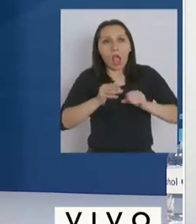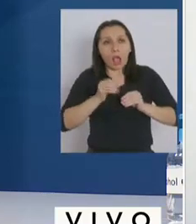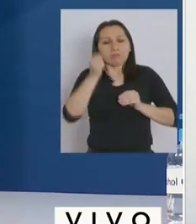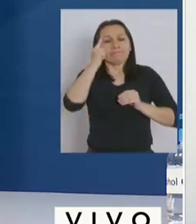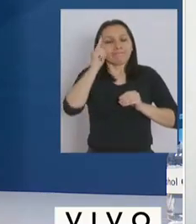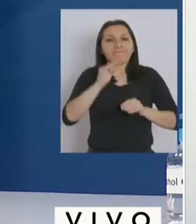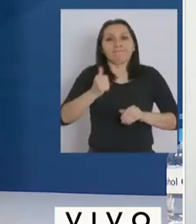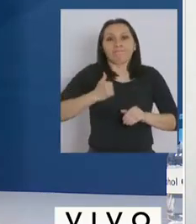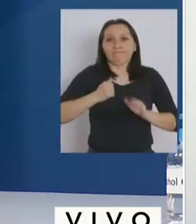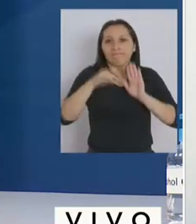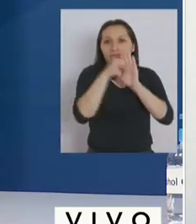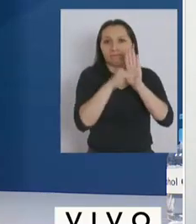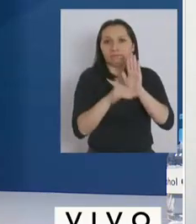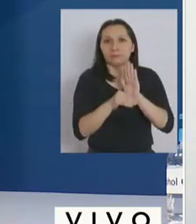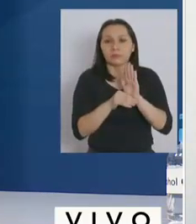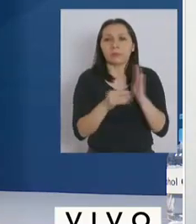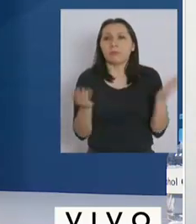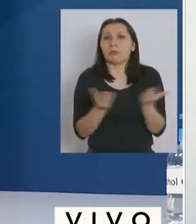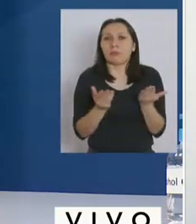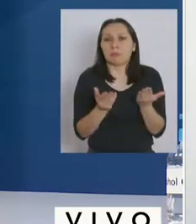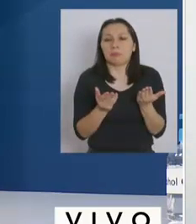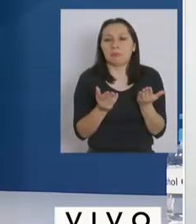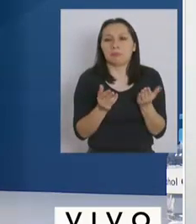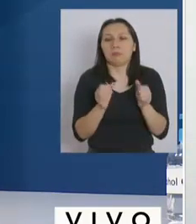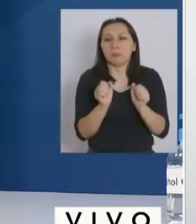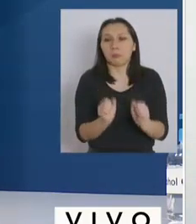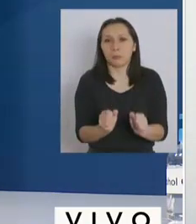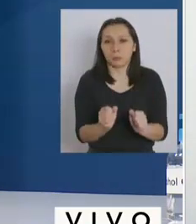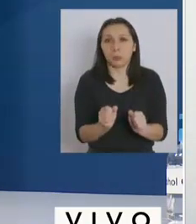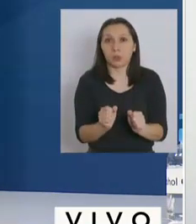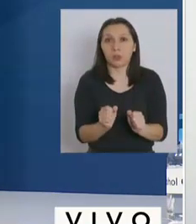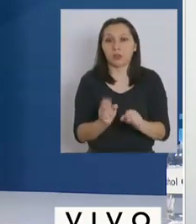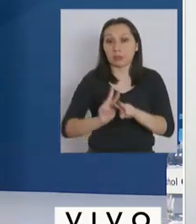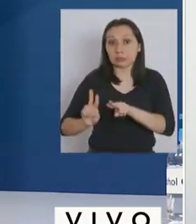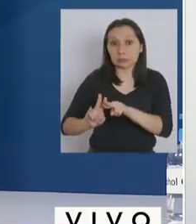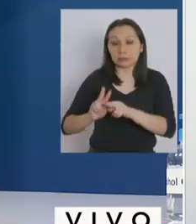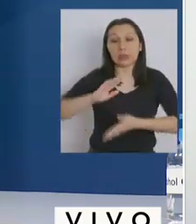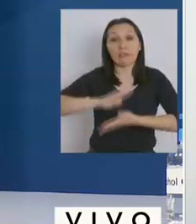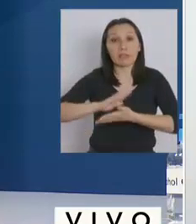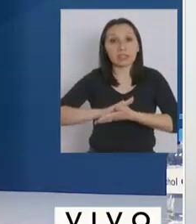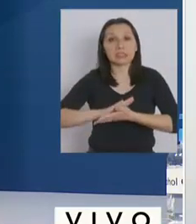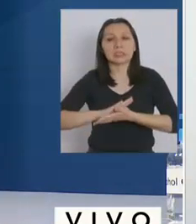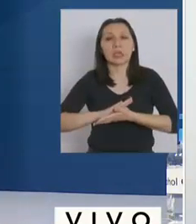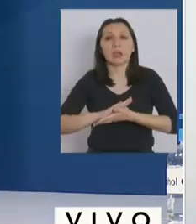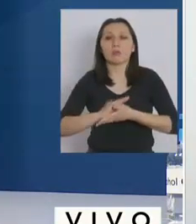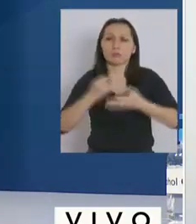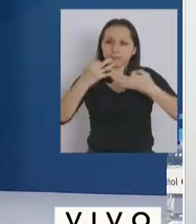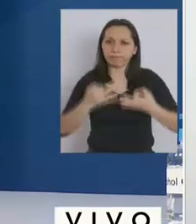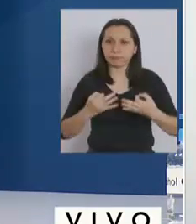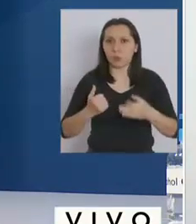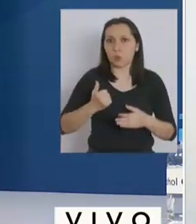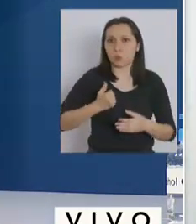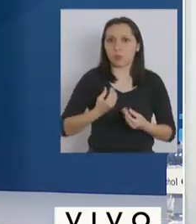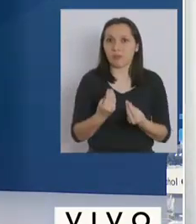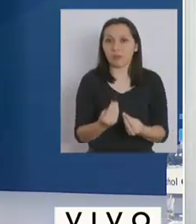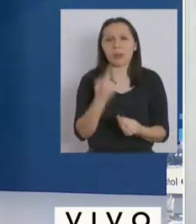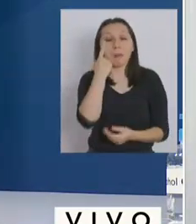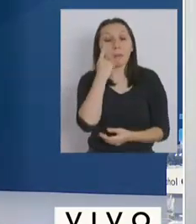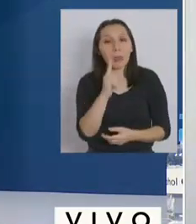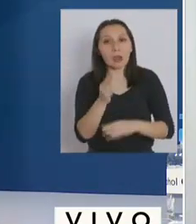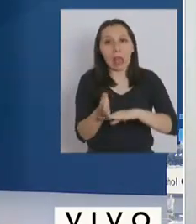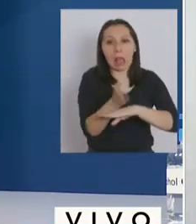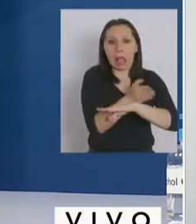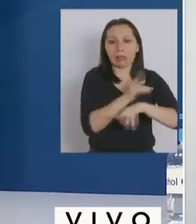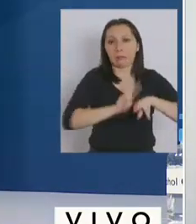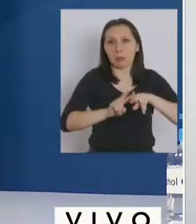medidas, tanto para poder celebrar la fiesta en la forma en que corresponde hacerla, digamos, pero con el tiempo